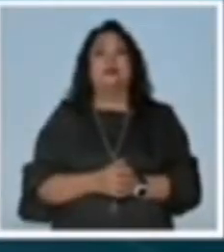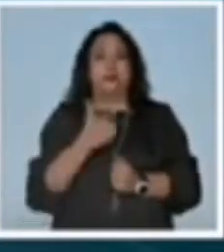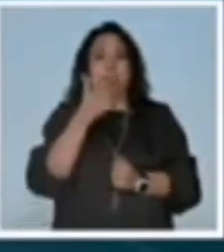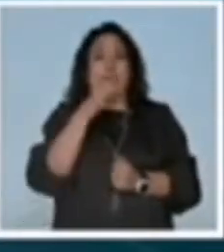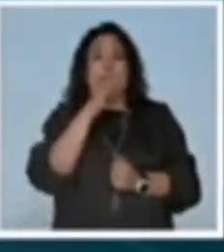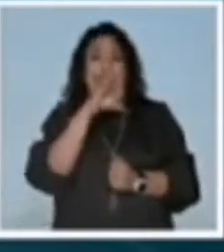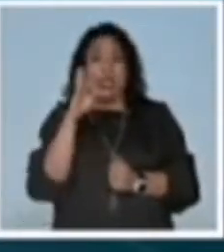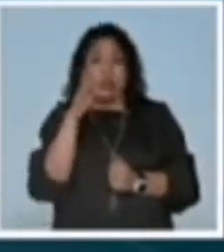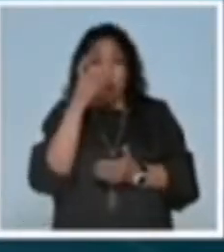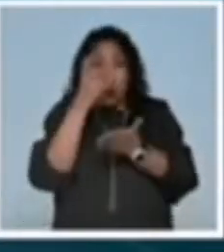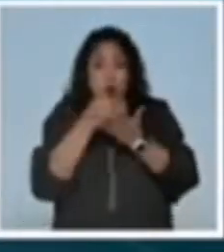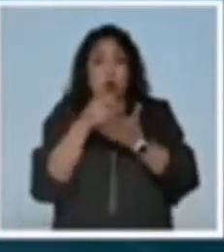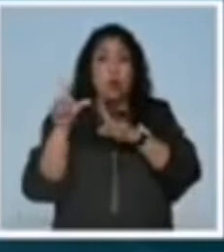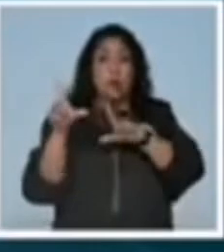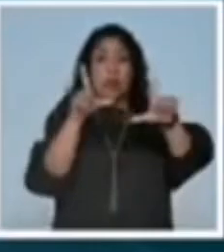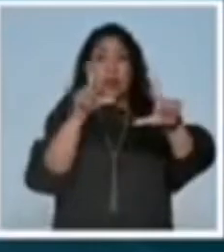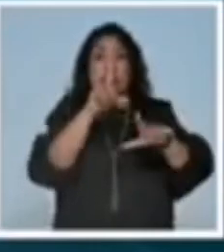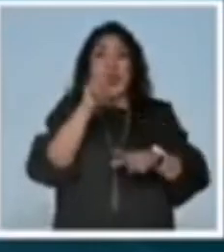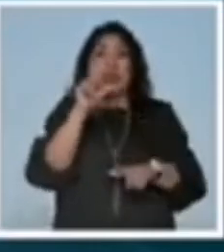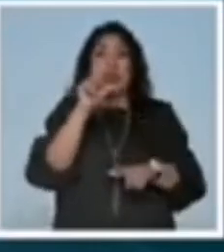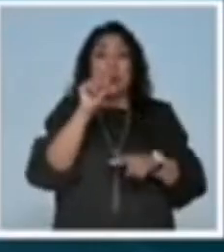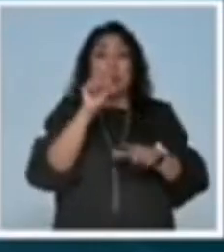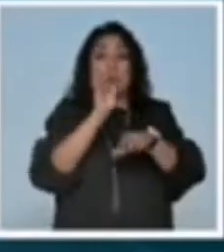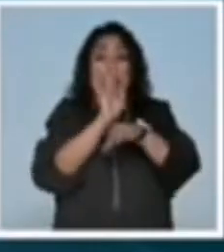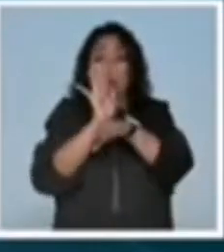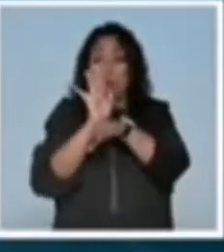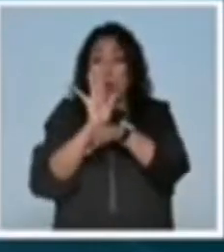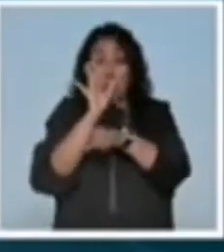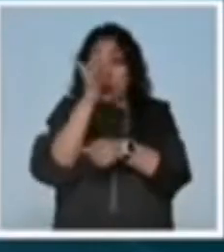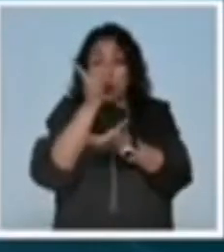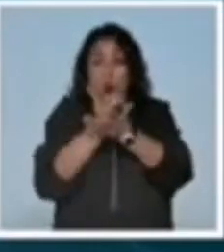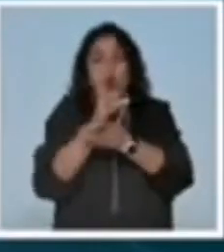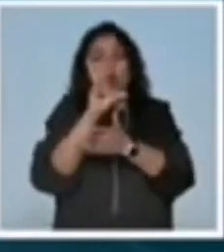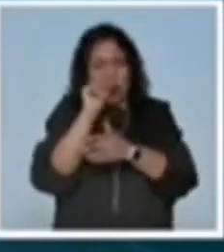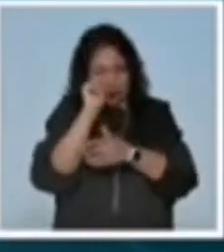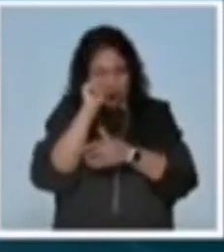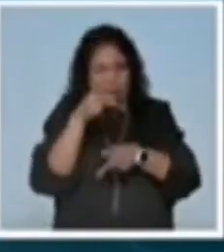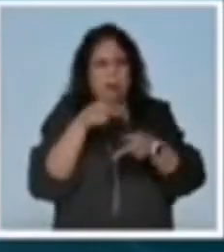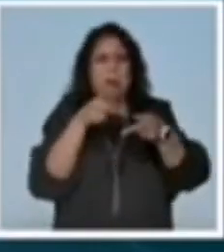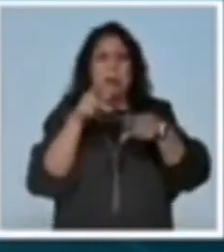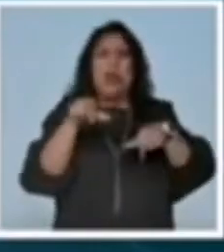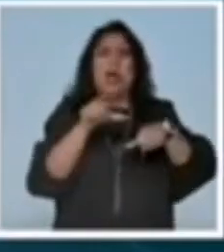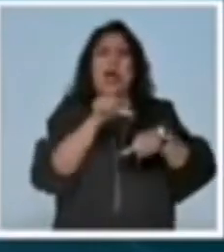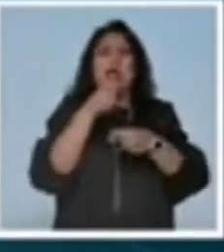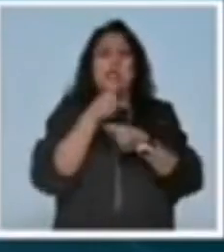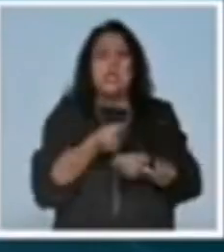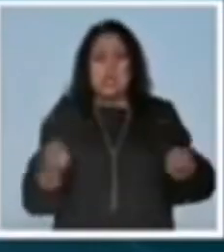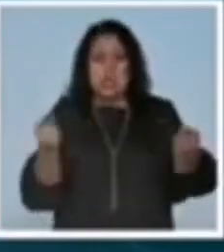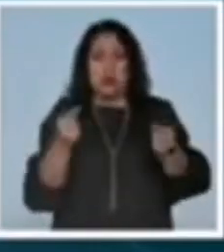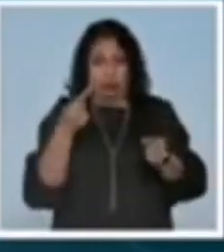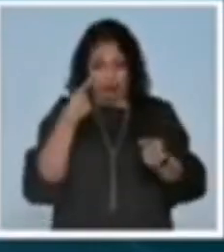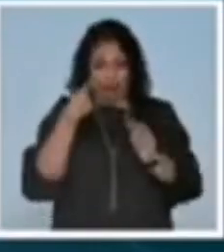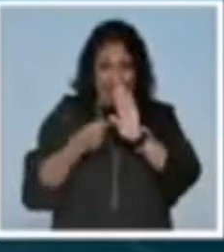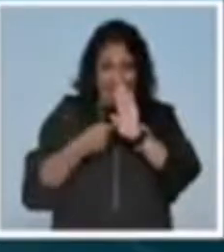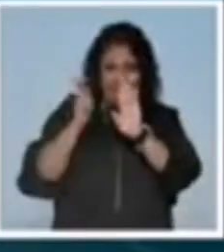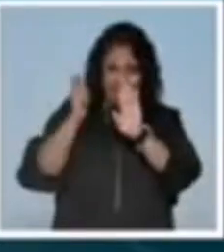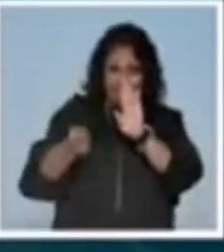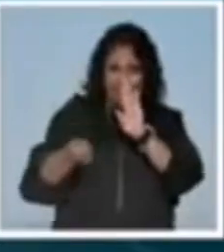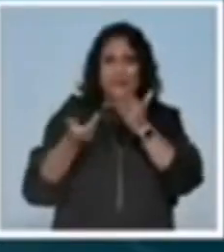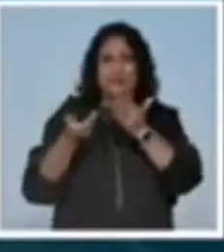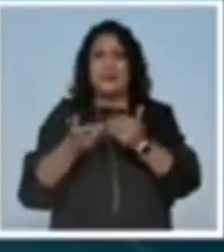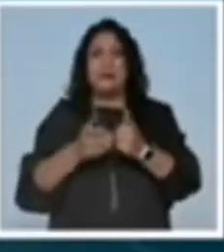El GIF no solamente va a proyectar más de 120 películas, también ha preparado actividades para los niños. ¿Quieren ver de qué se